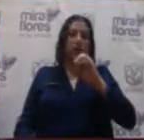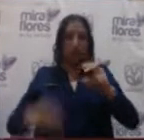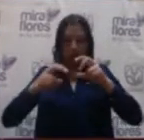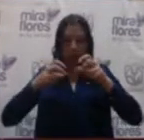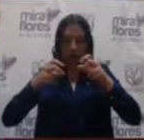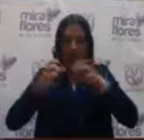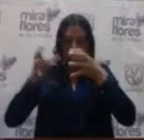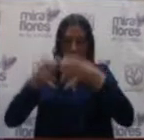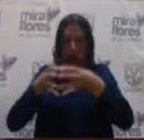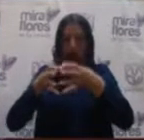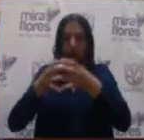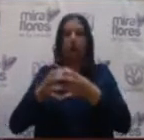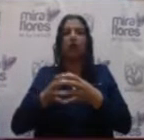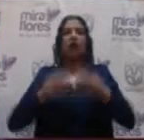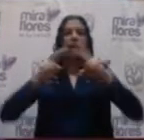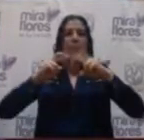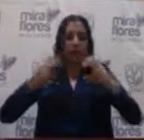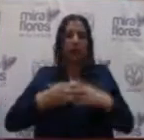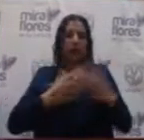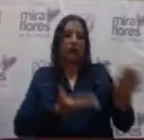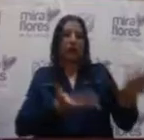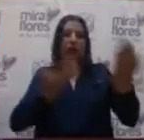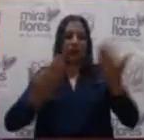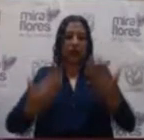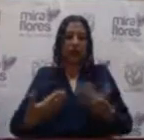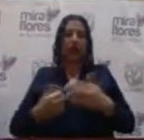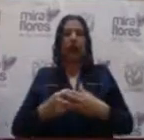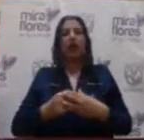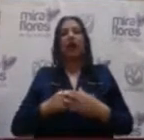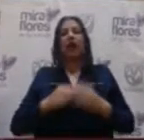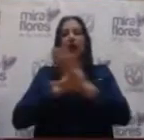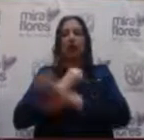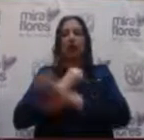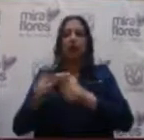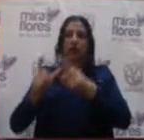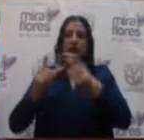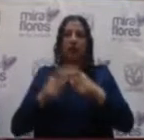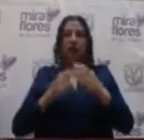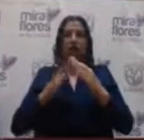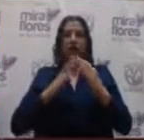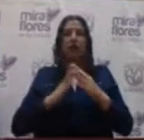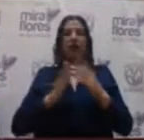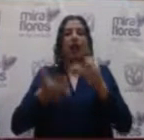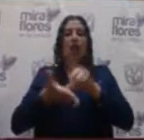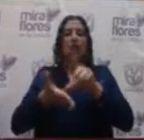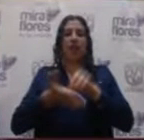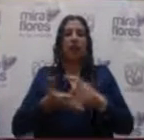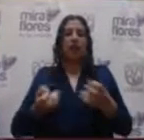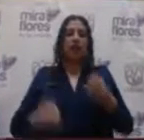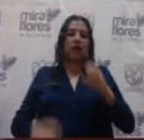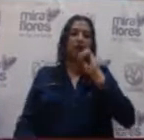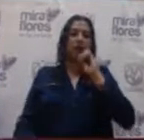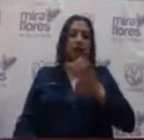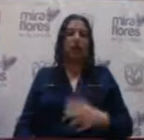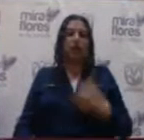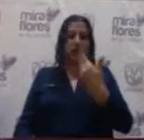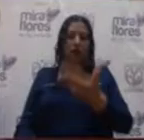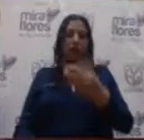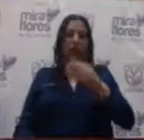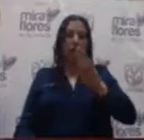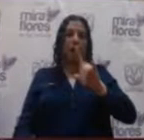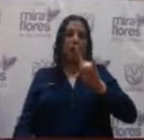investigadora, vamos a tener que traer a Defensa Civil Lima también. Y quiero decirle, señor